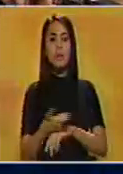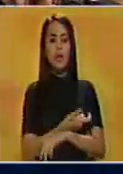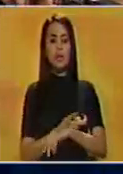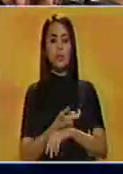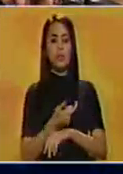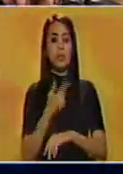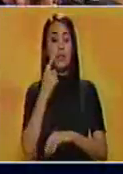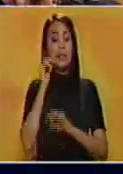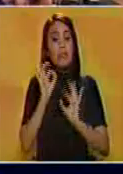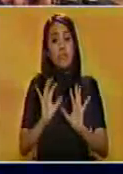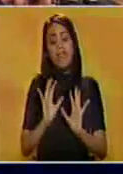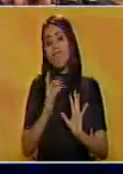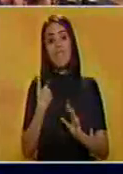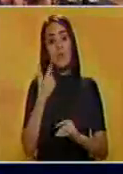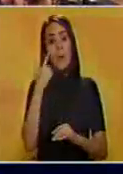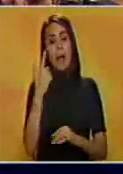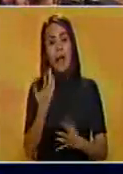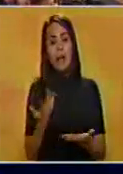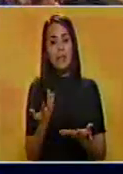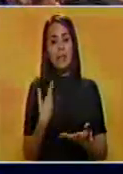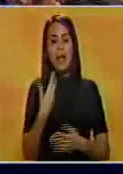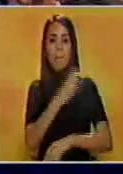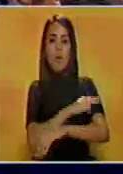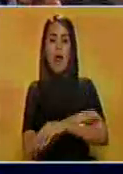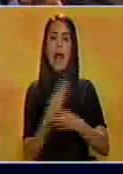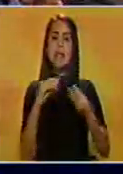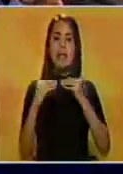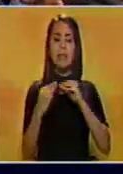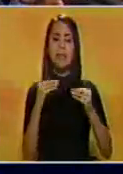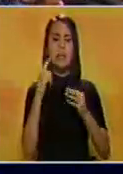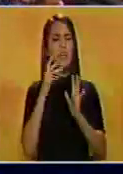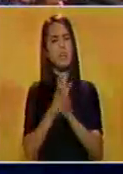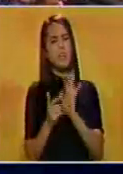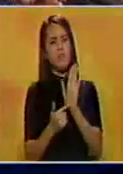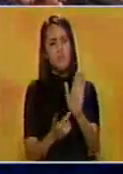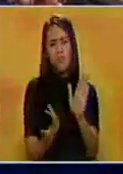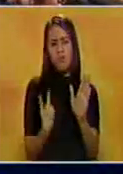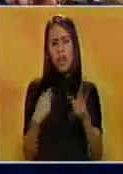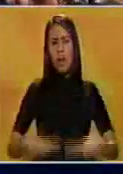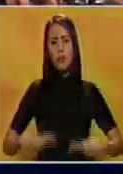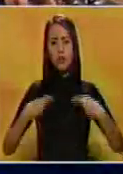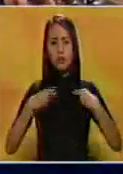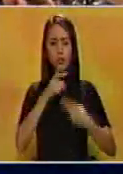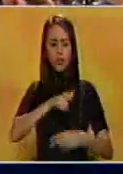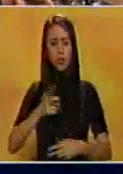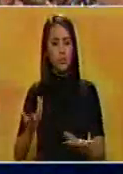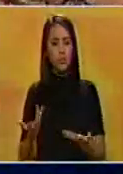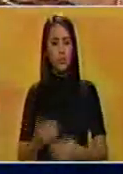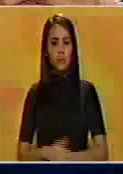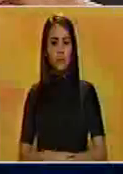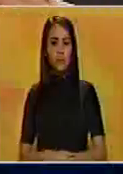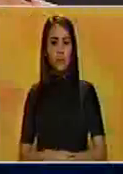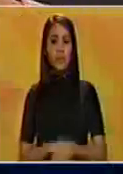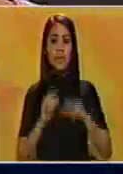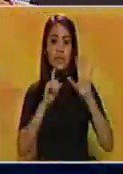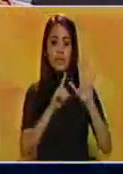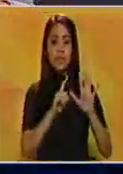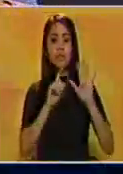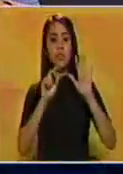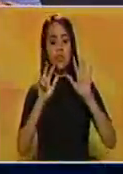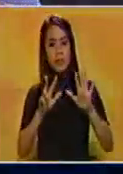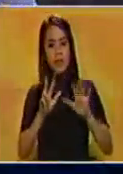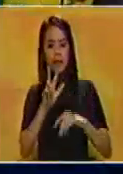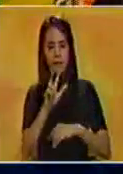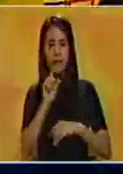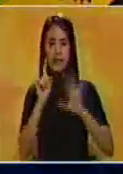que todavía no se dan cuenta de su decadencia moral y ética y pretenden dar lecciones a la humanidad. Sobre el embargo de 636 millones